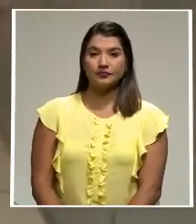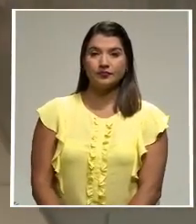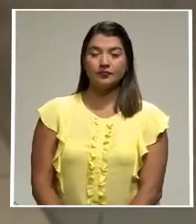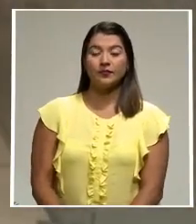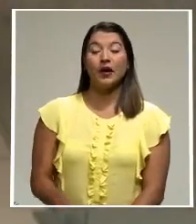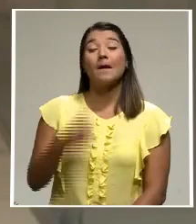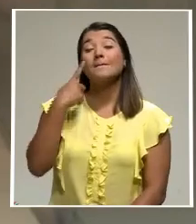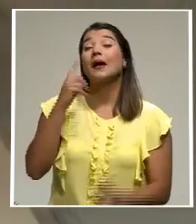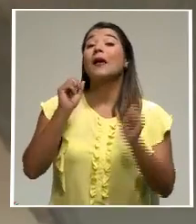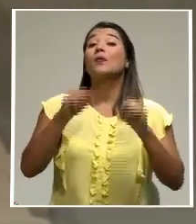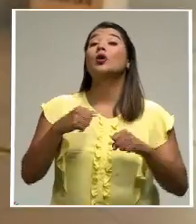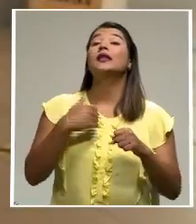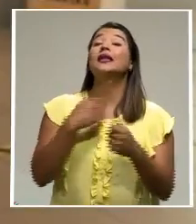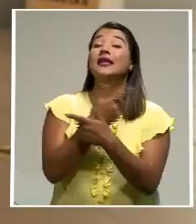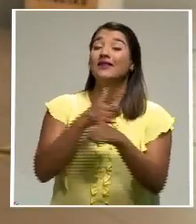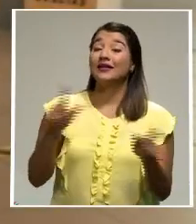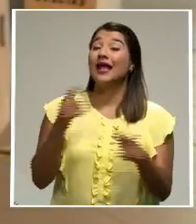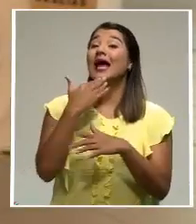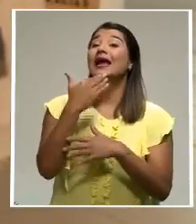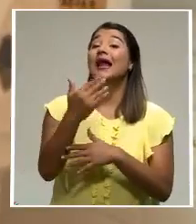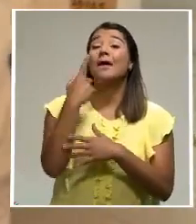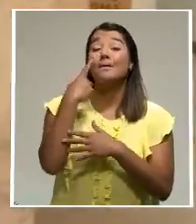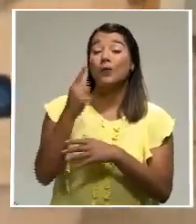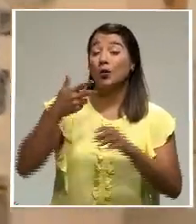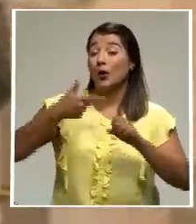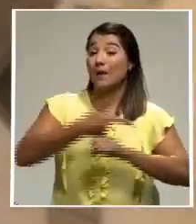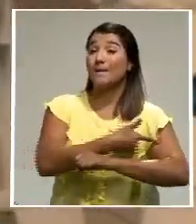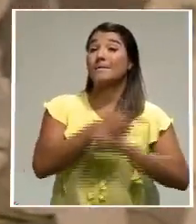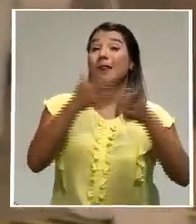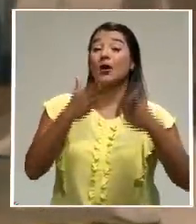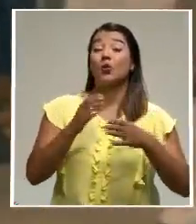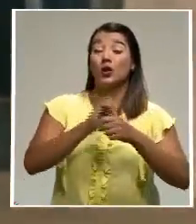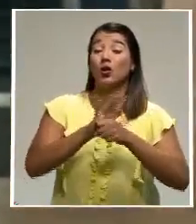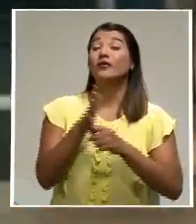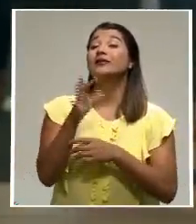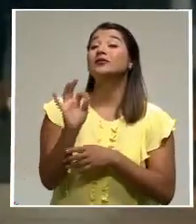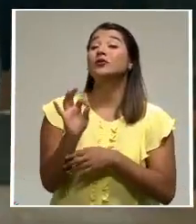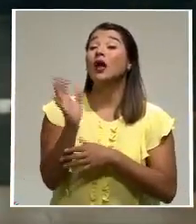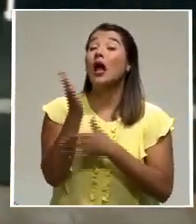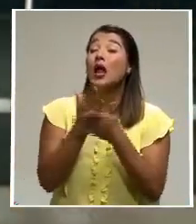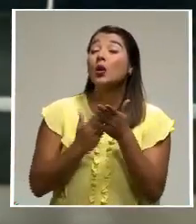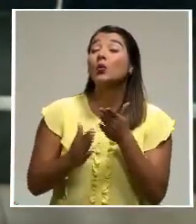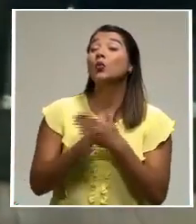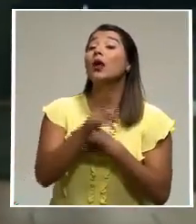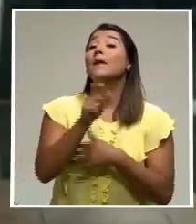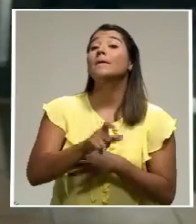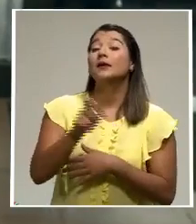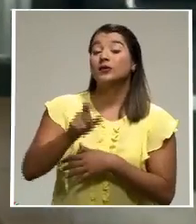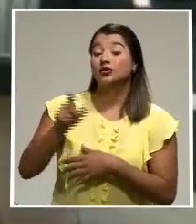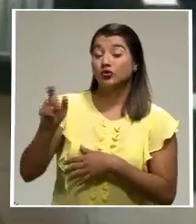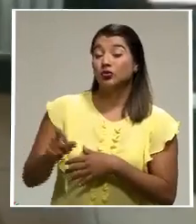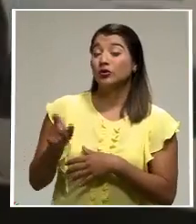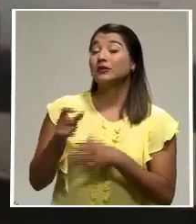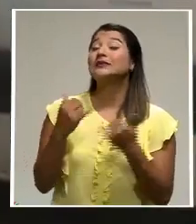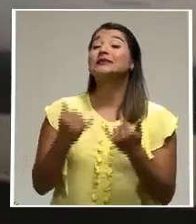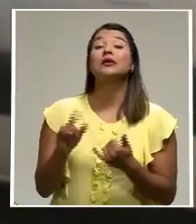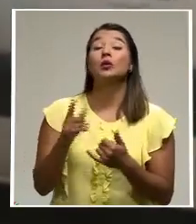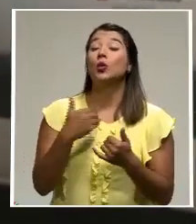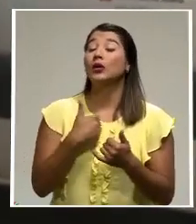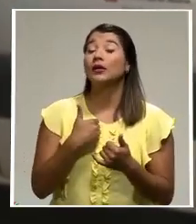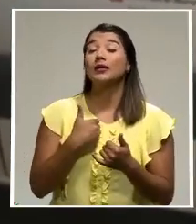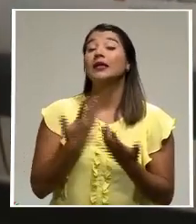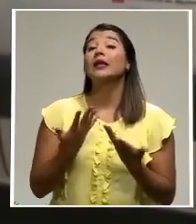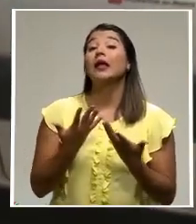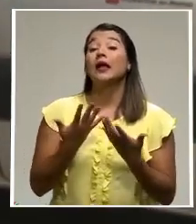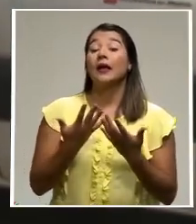Rumbo a la libertad, gracias a las vacunas contra COVID-19. Algunos residentes de esta casa de retiro en Madrid salen